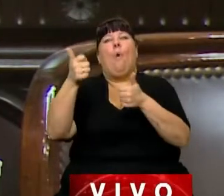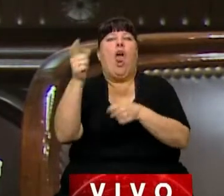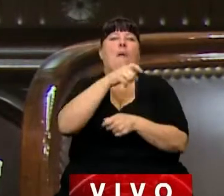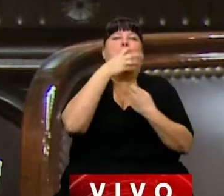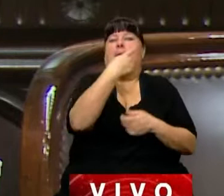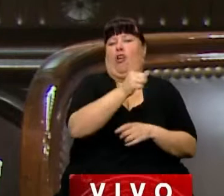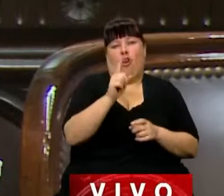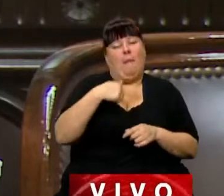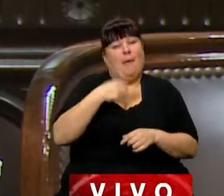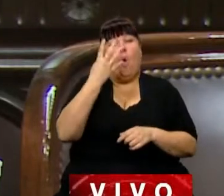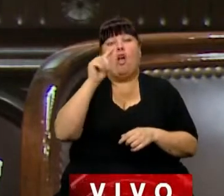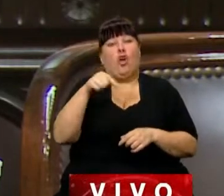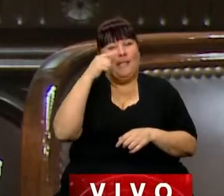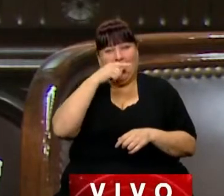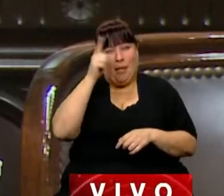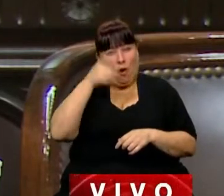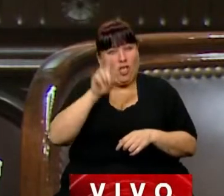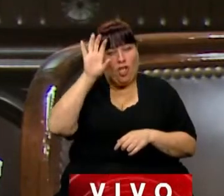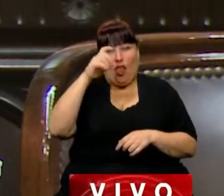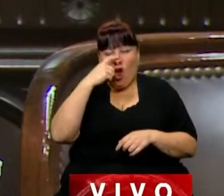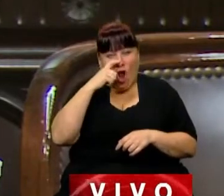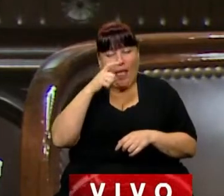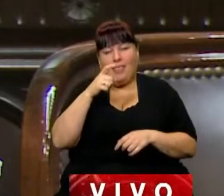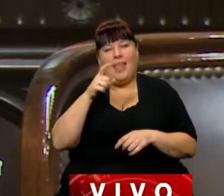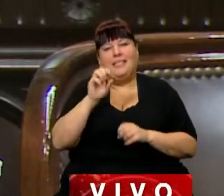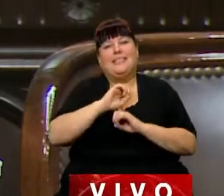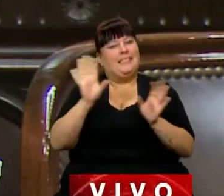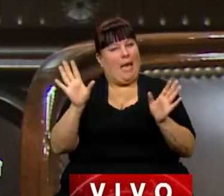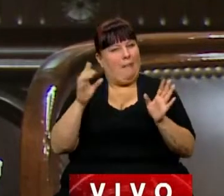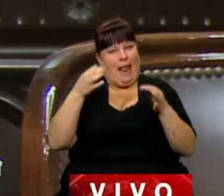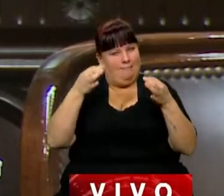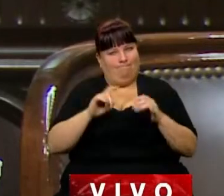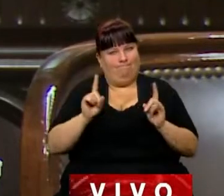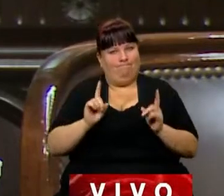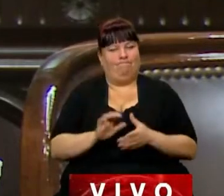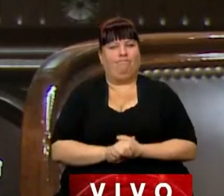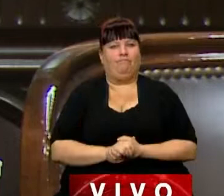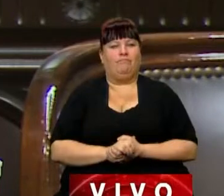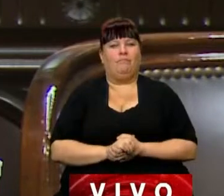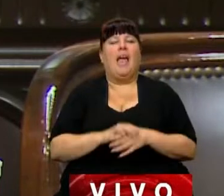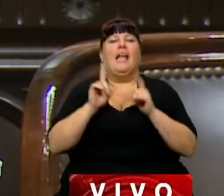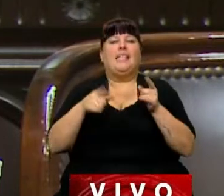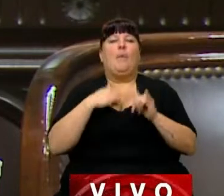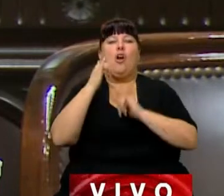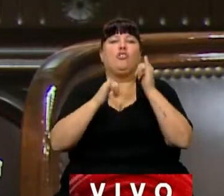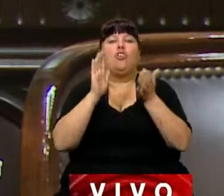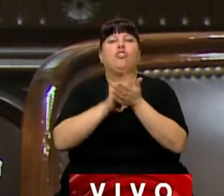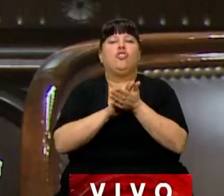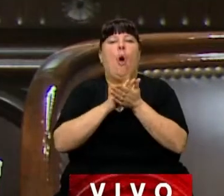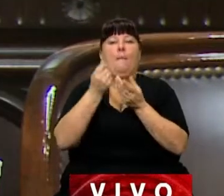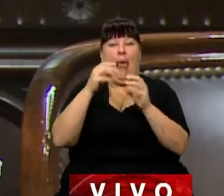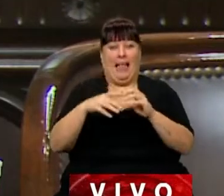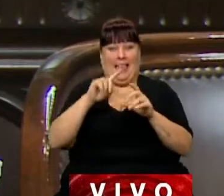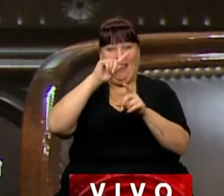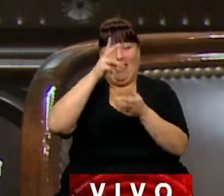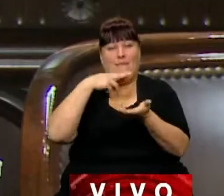mí el 4,7 nuestro no está bien y no es correcto. También quiero hablar de la